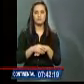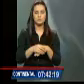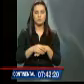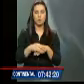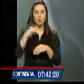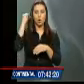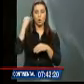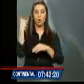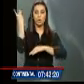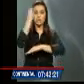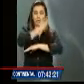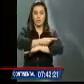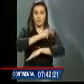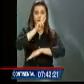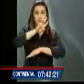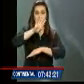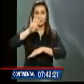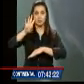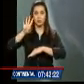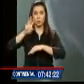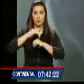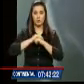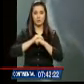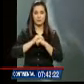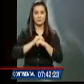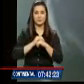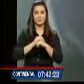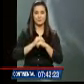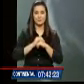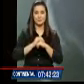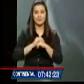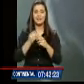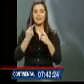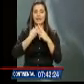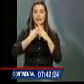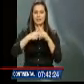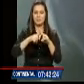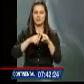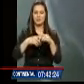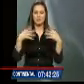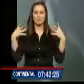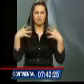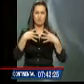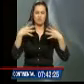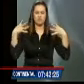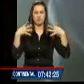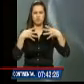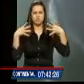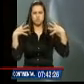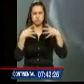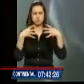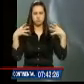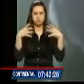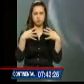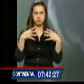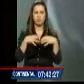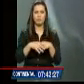hoy es el día 24 del comienzo de las acciones bélicas.